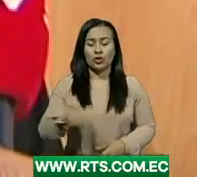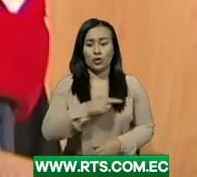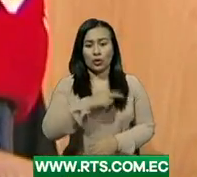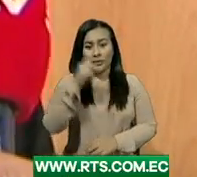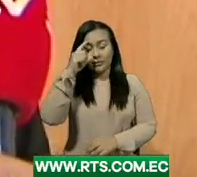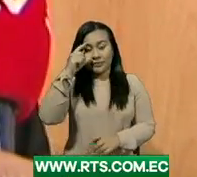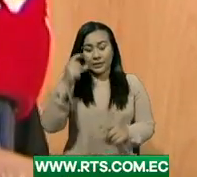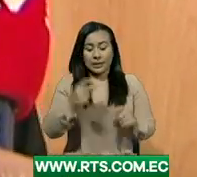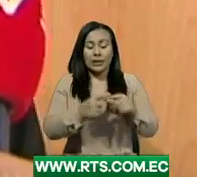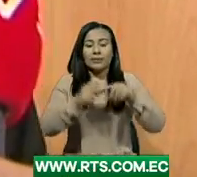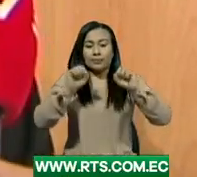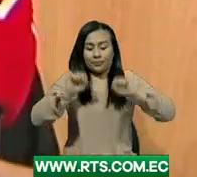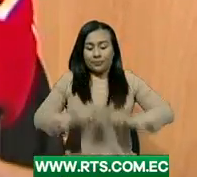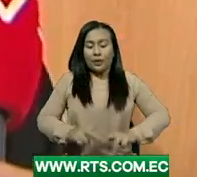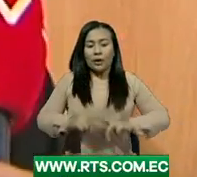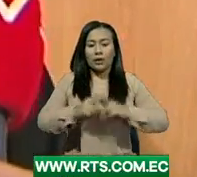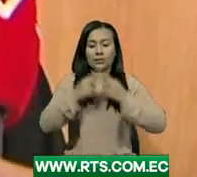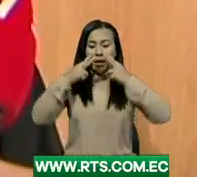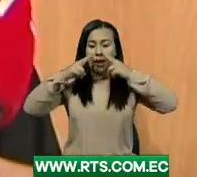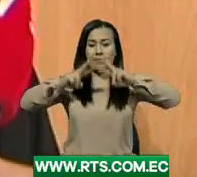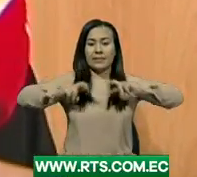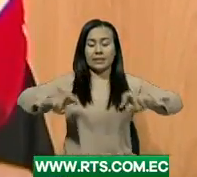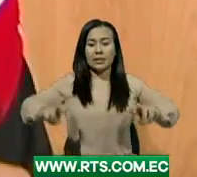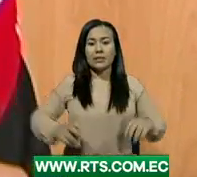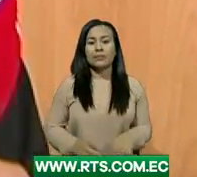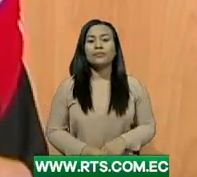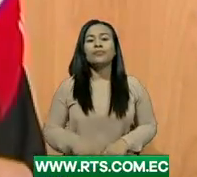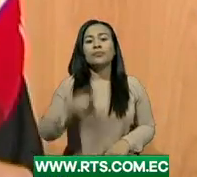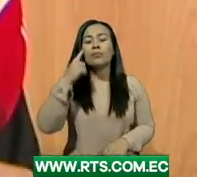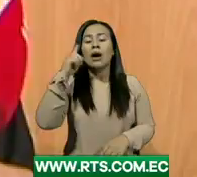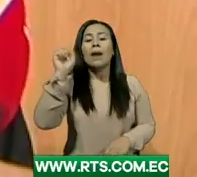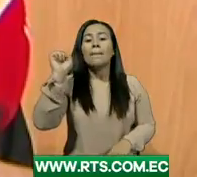a iniciar las acciones de oficio para poder establecer